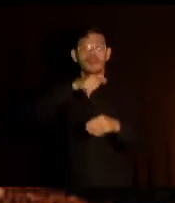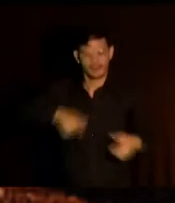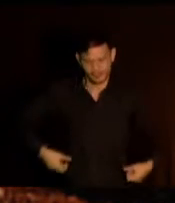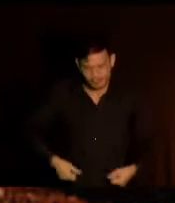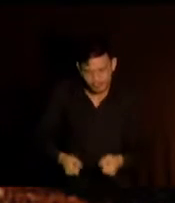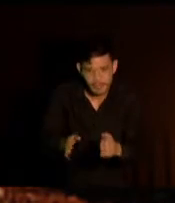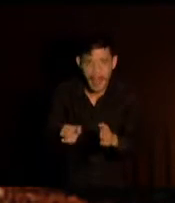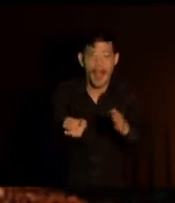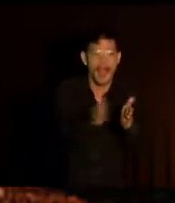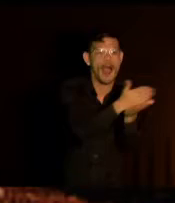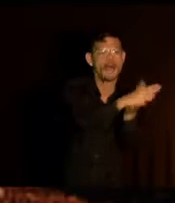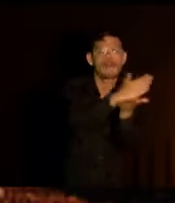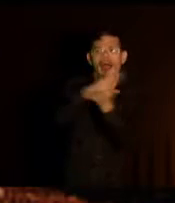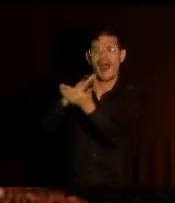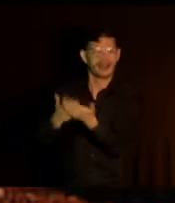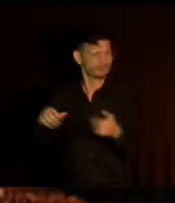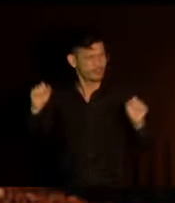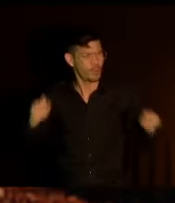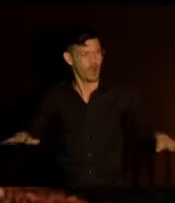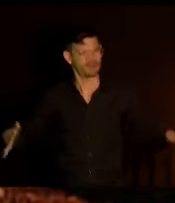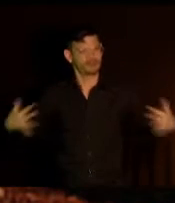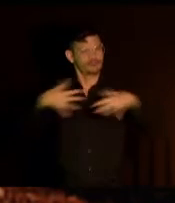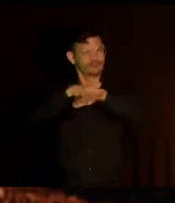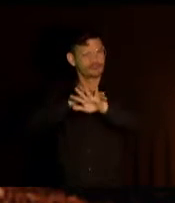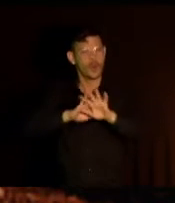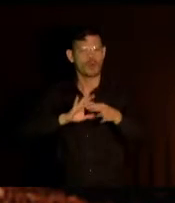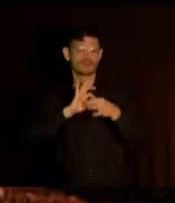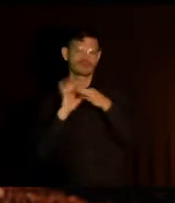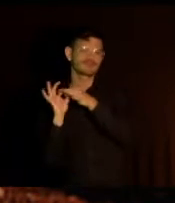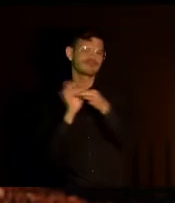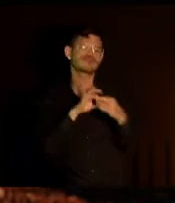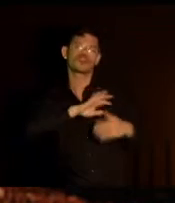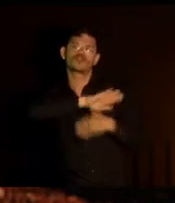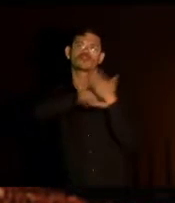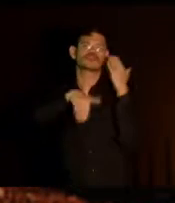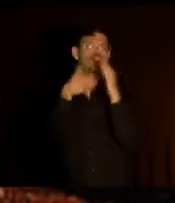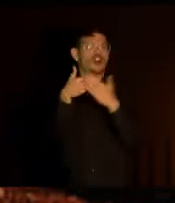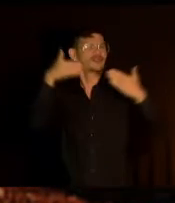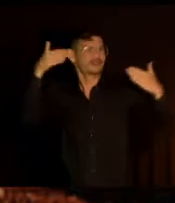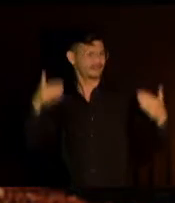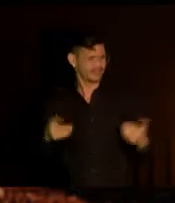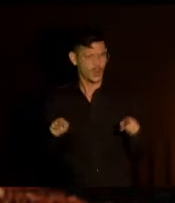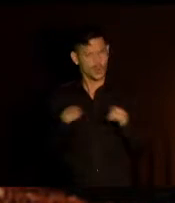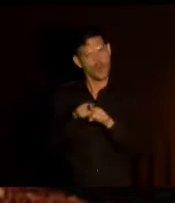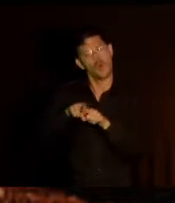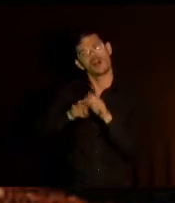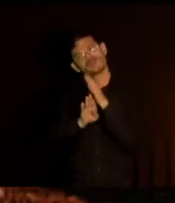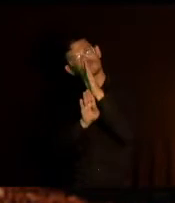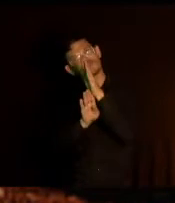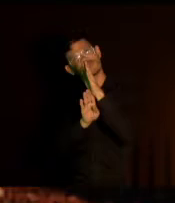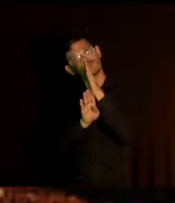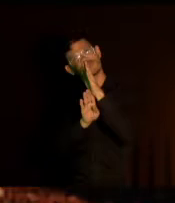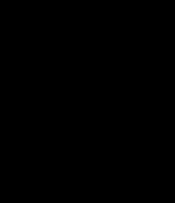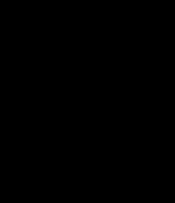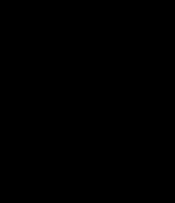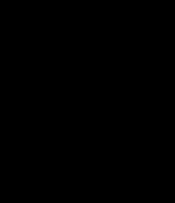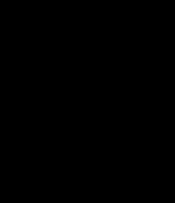físico, para PC, pudiéndolos tener todos juntos? Bajar toda la discapacidad y evolucionar toda la